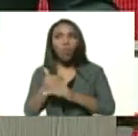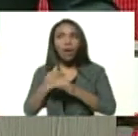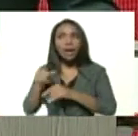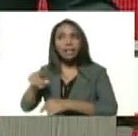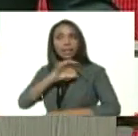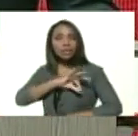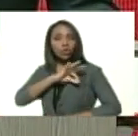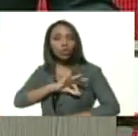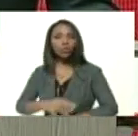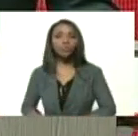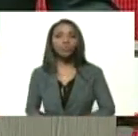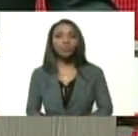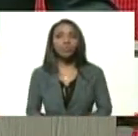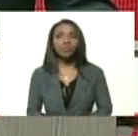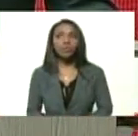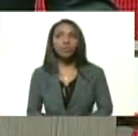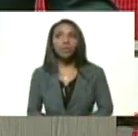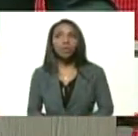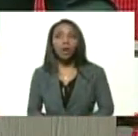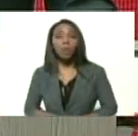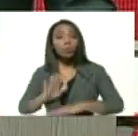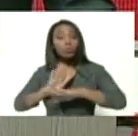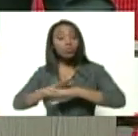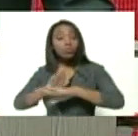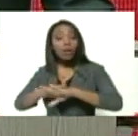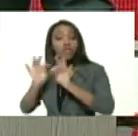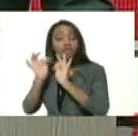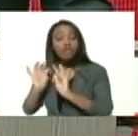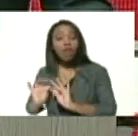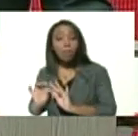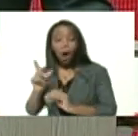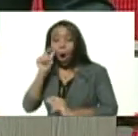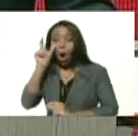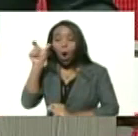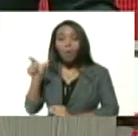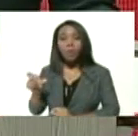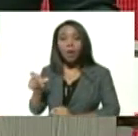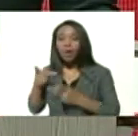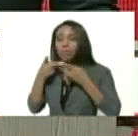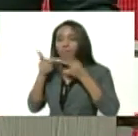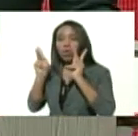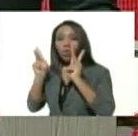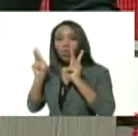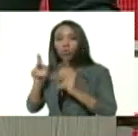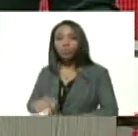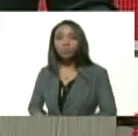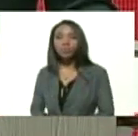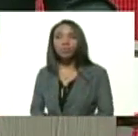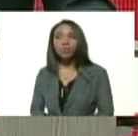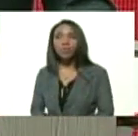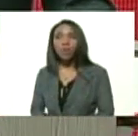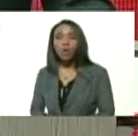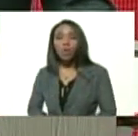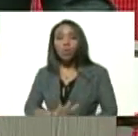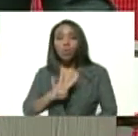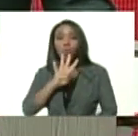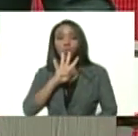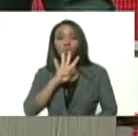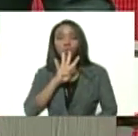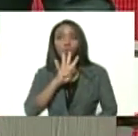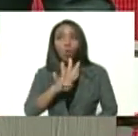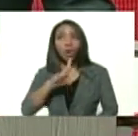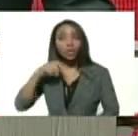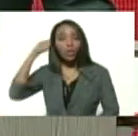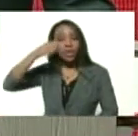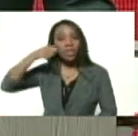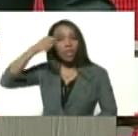señor, por llamarlo de alguna manera, Cliver Alcalá Cordones, publica cuatro